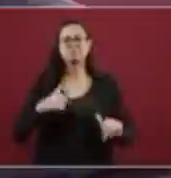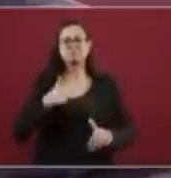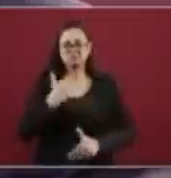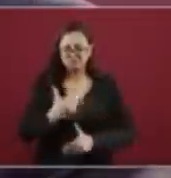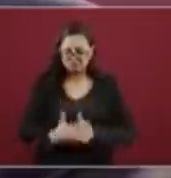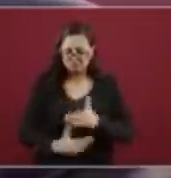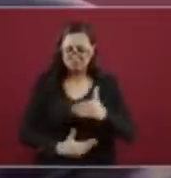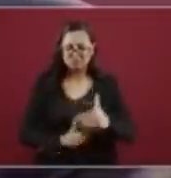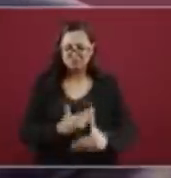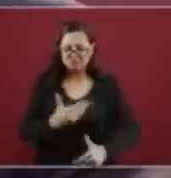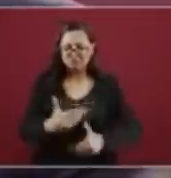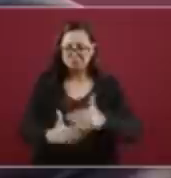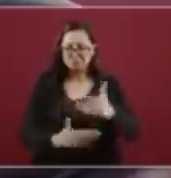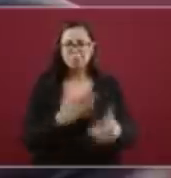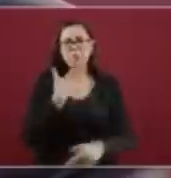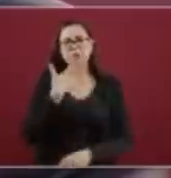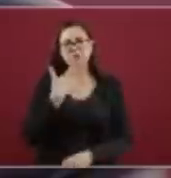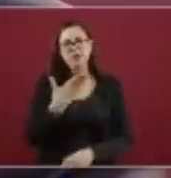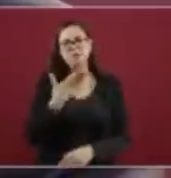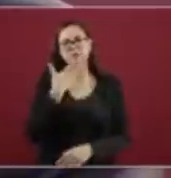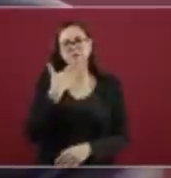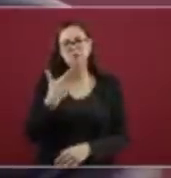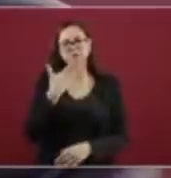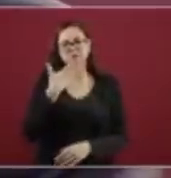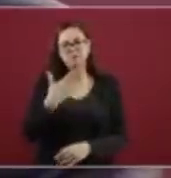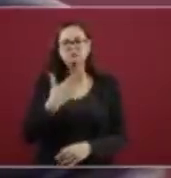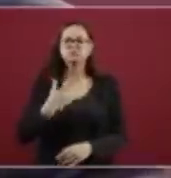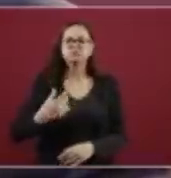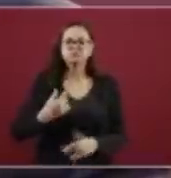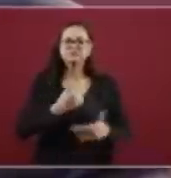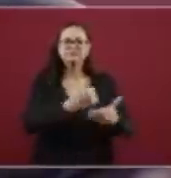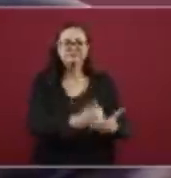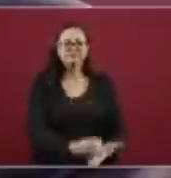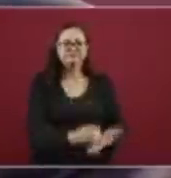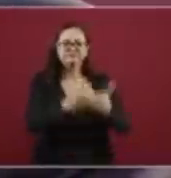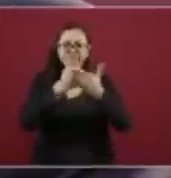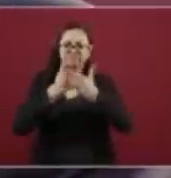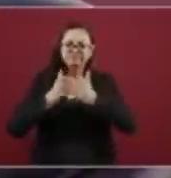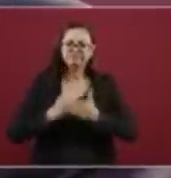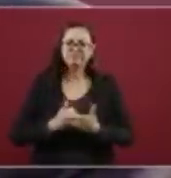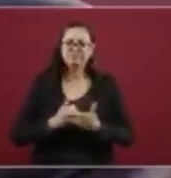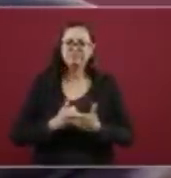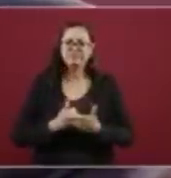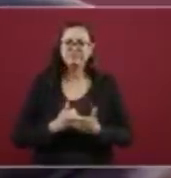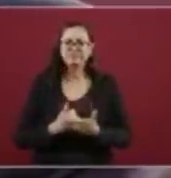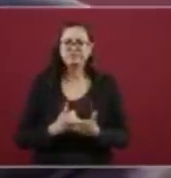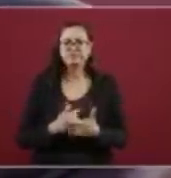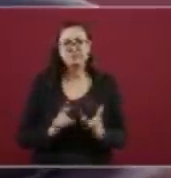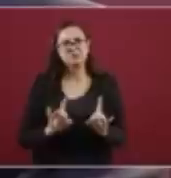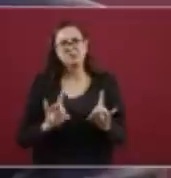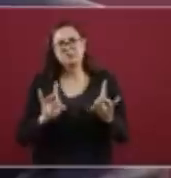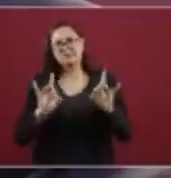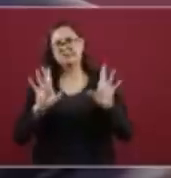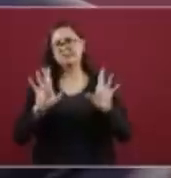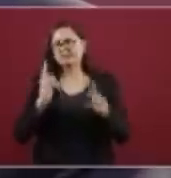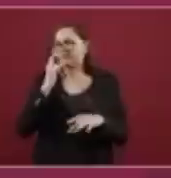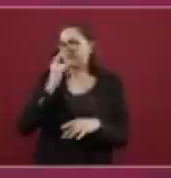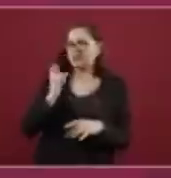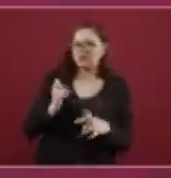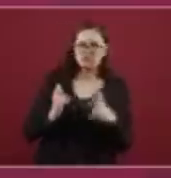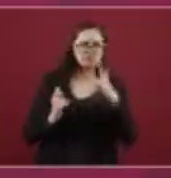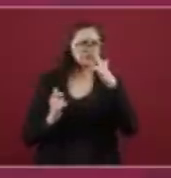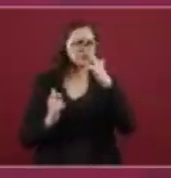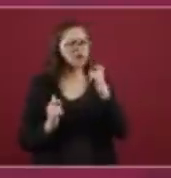bien, estamos ayudando nosotros. Es un fenómeno, yo espero que